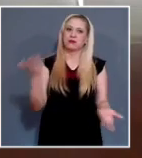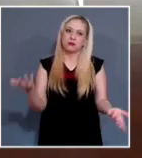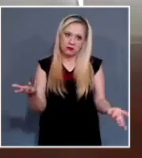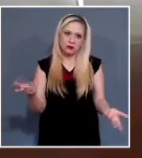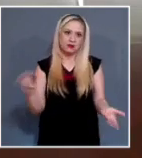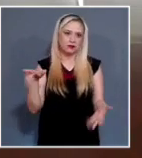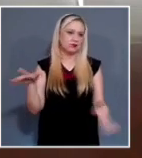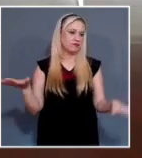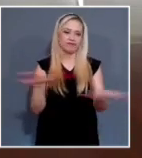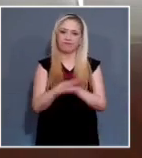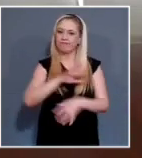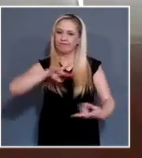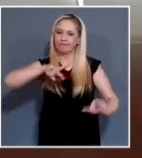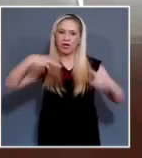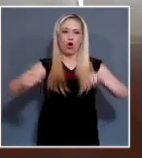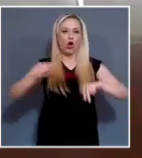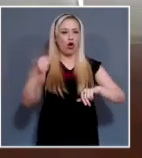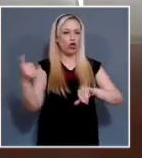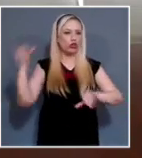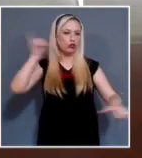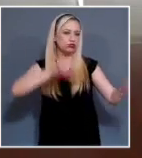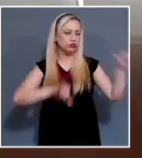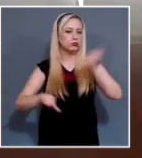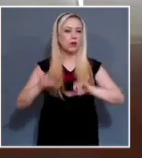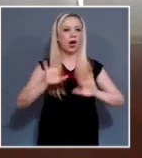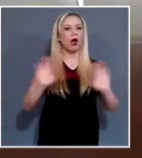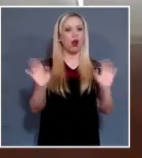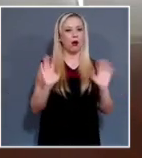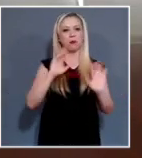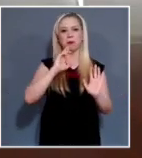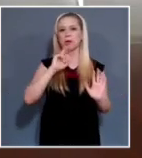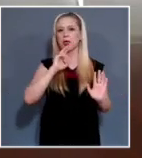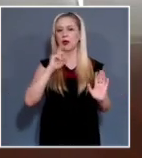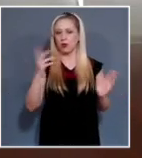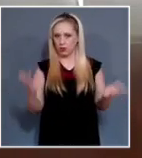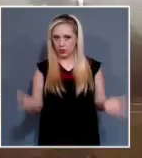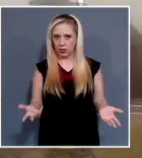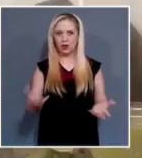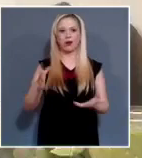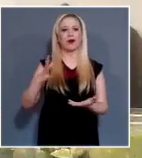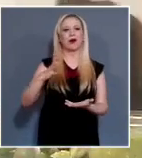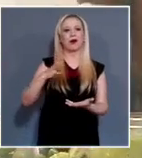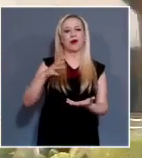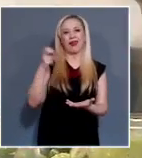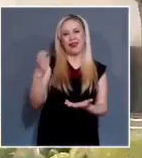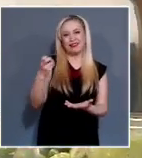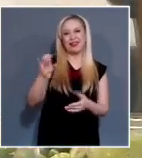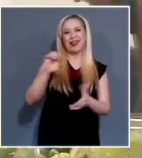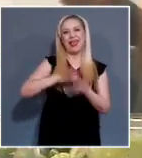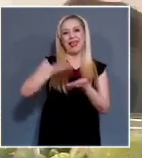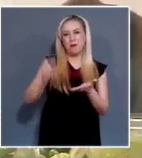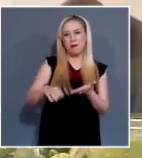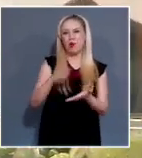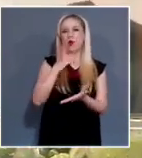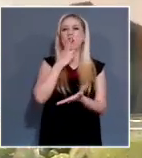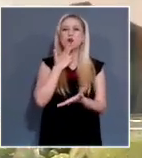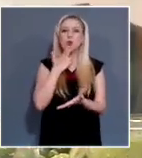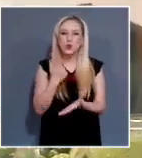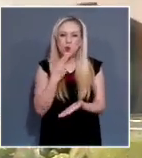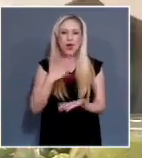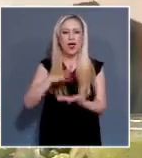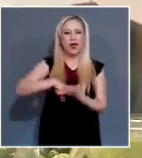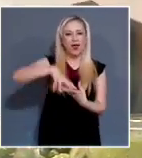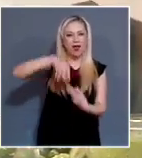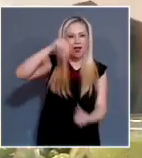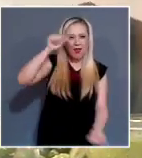regulación a través de leyes. O tenemos otra vía, ¿no?, que son las normas oficiales mexicanas. Para el canal del Poder Judicial de la